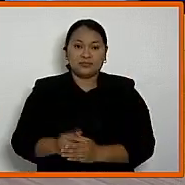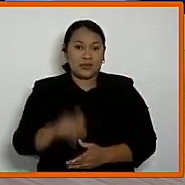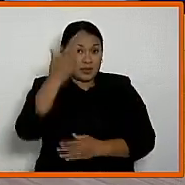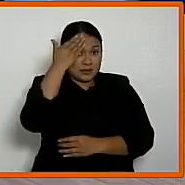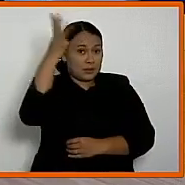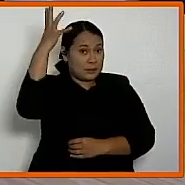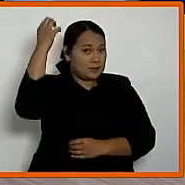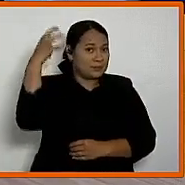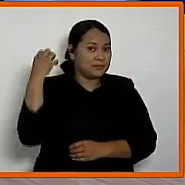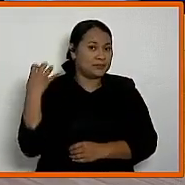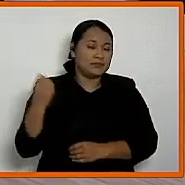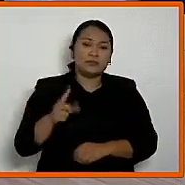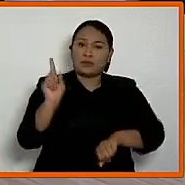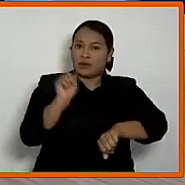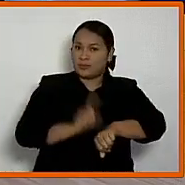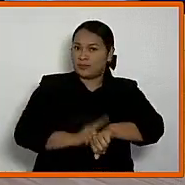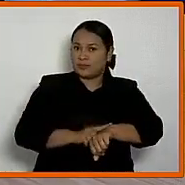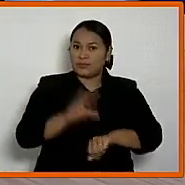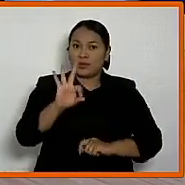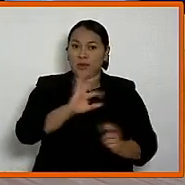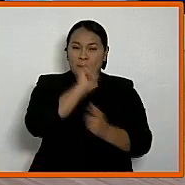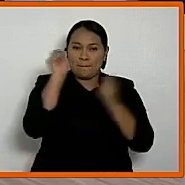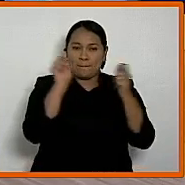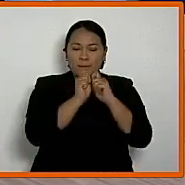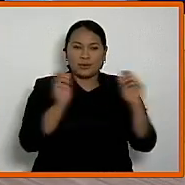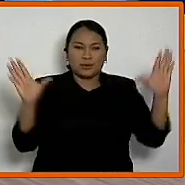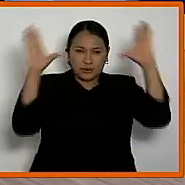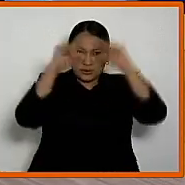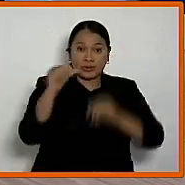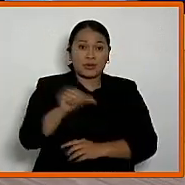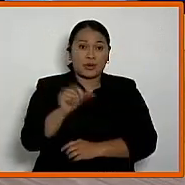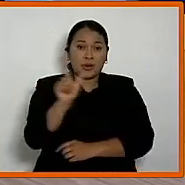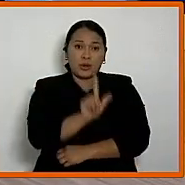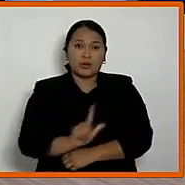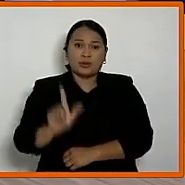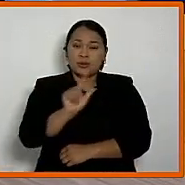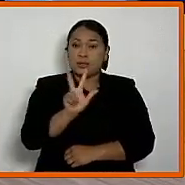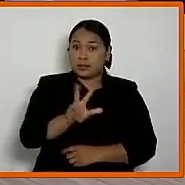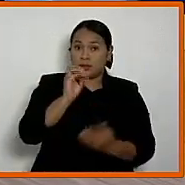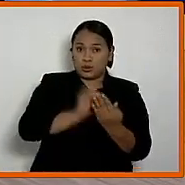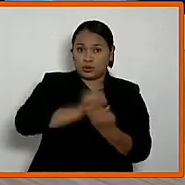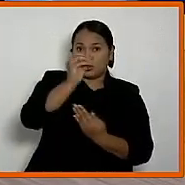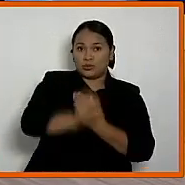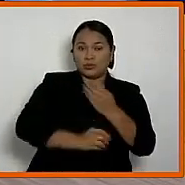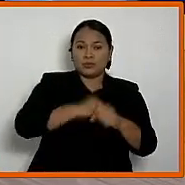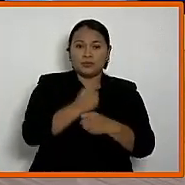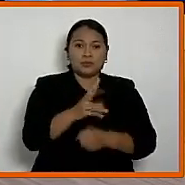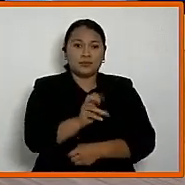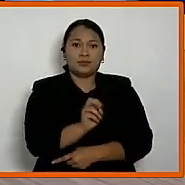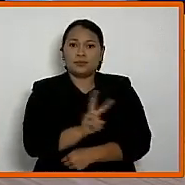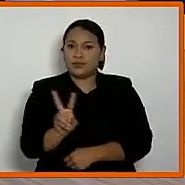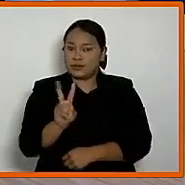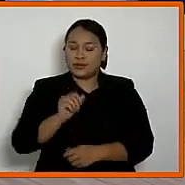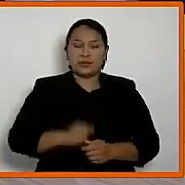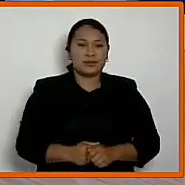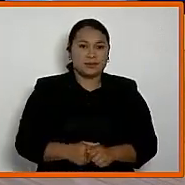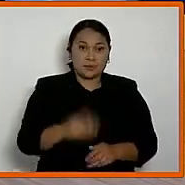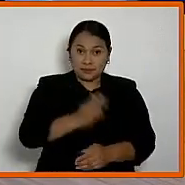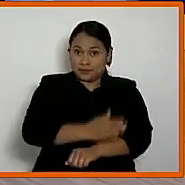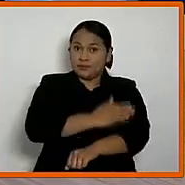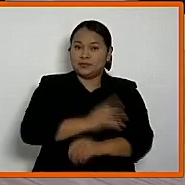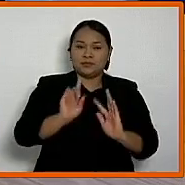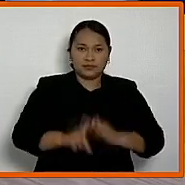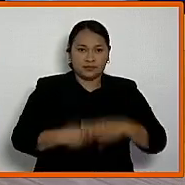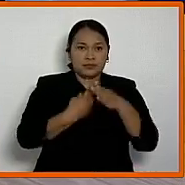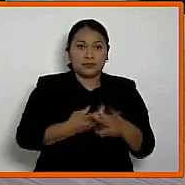Walter cuando el reloj marca las 9 en punto de la noche, el día de hoy lunes 3 de octubre del año 2022. Antes de iniciar la diversión